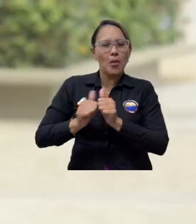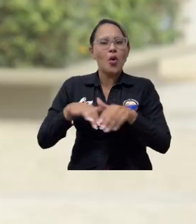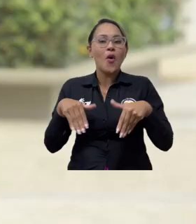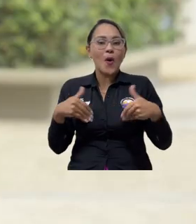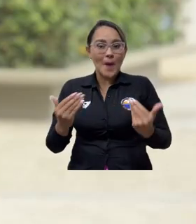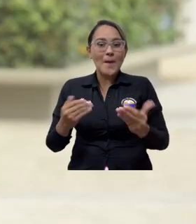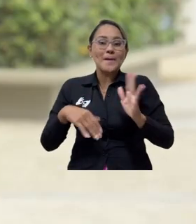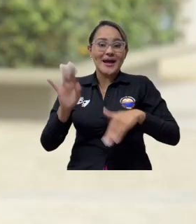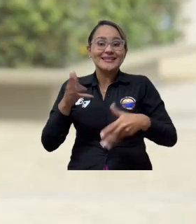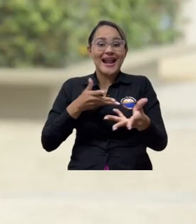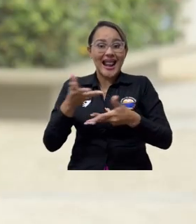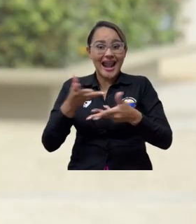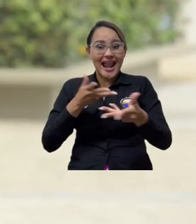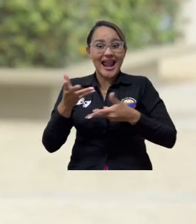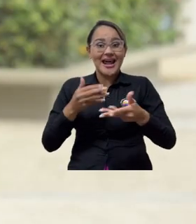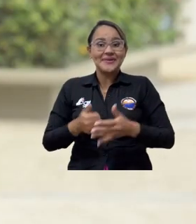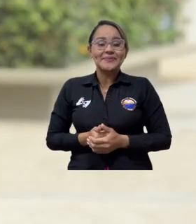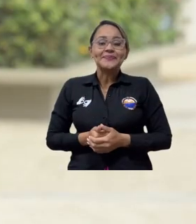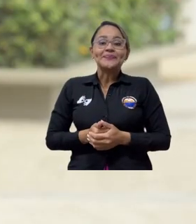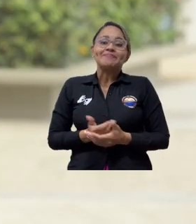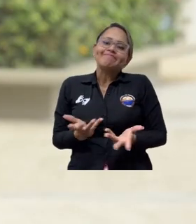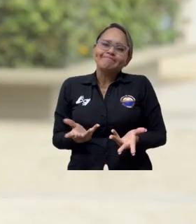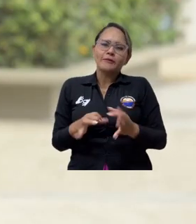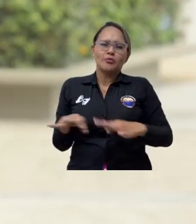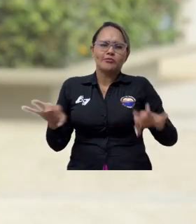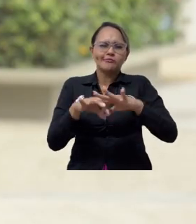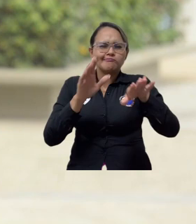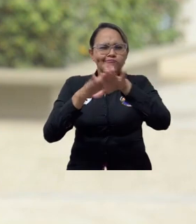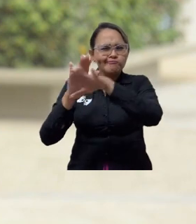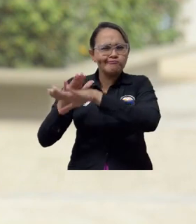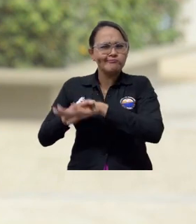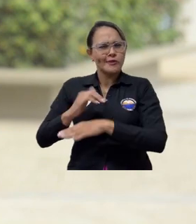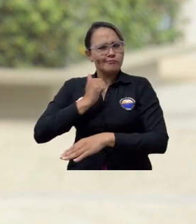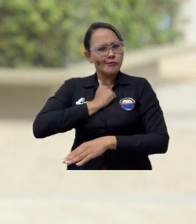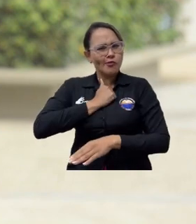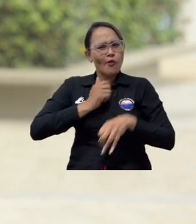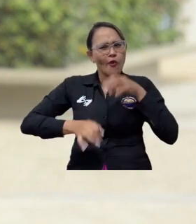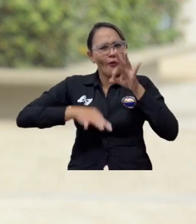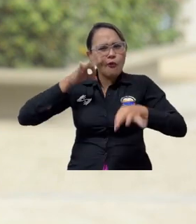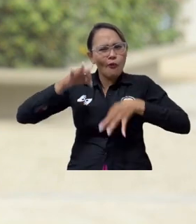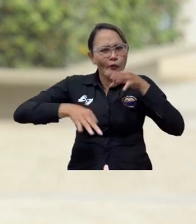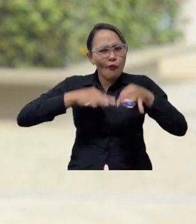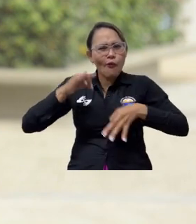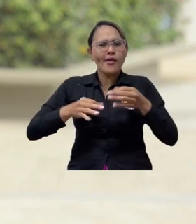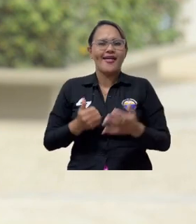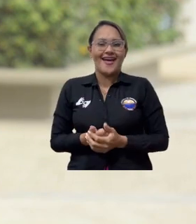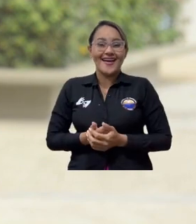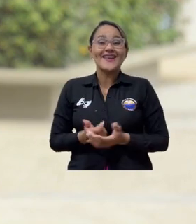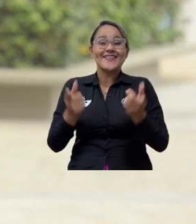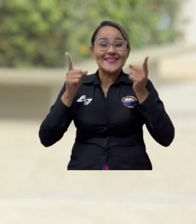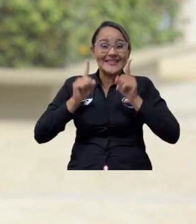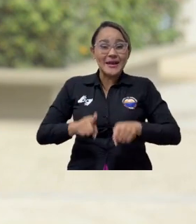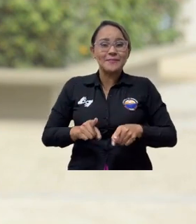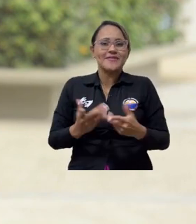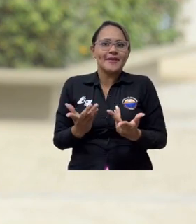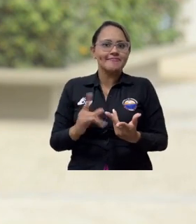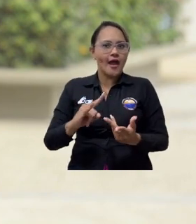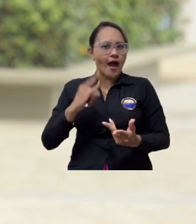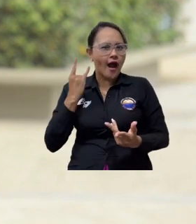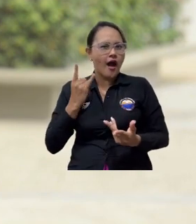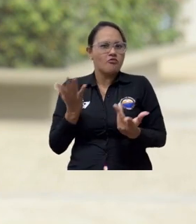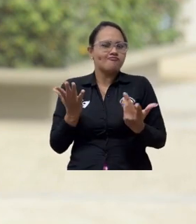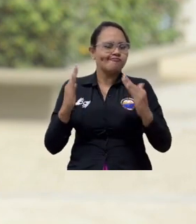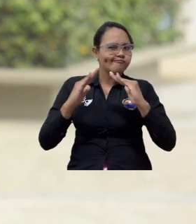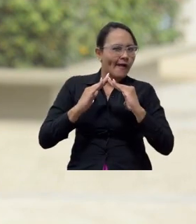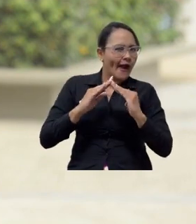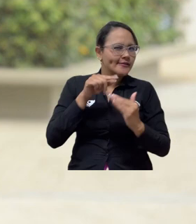hago. Explicándole al paciente las técnicas de cepillado que deben utilizarse, también las técnicas que deben hacer ellos en casa,